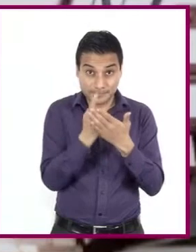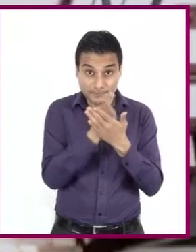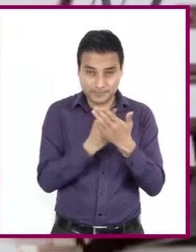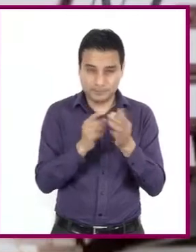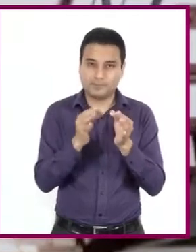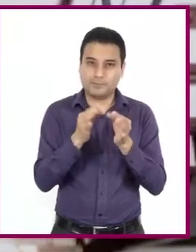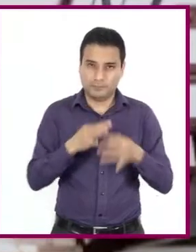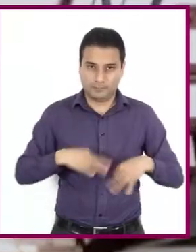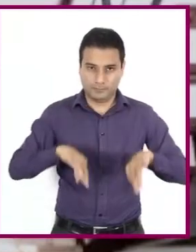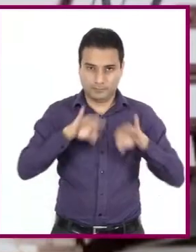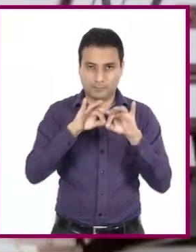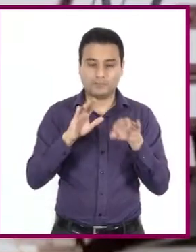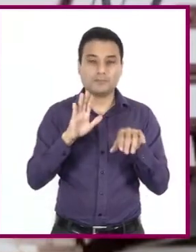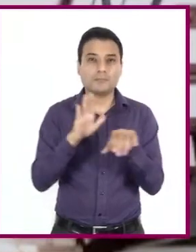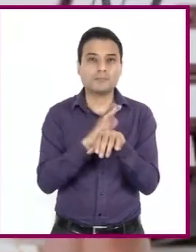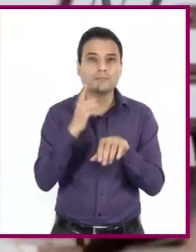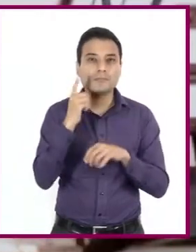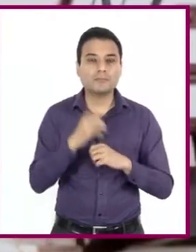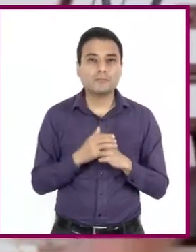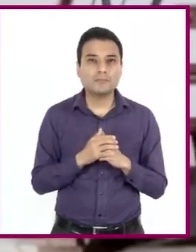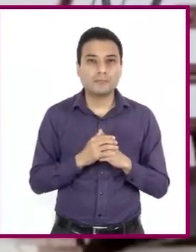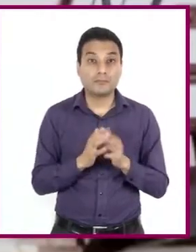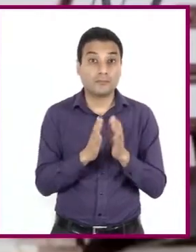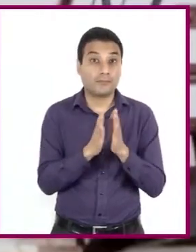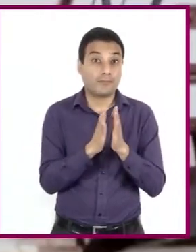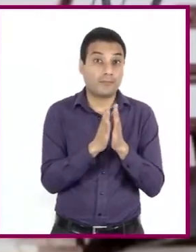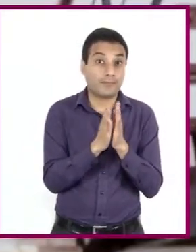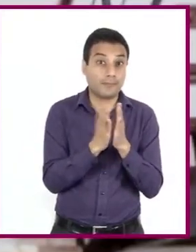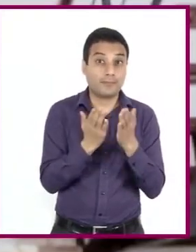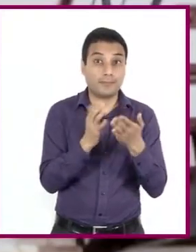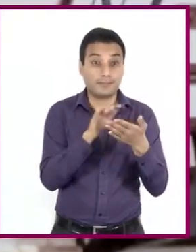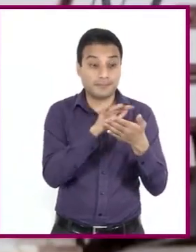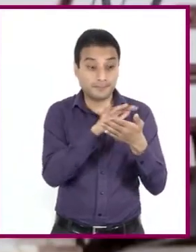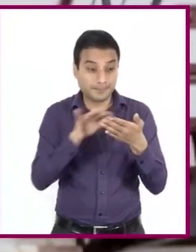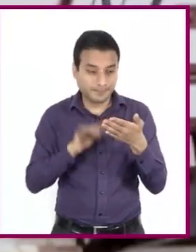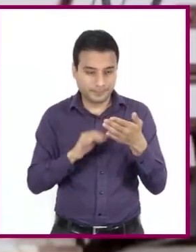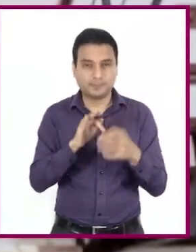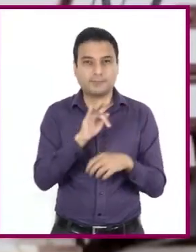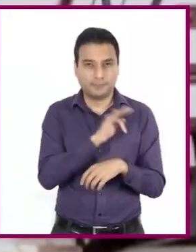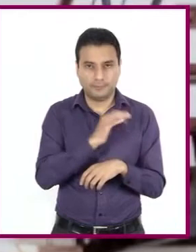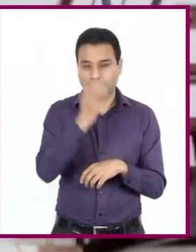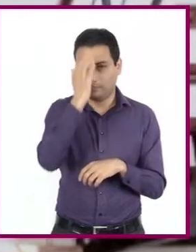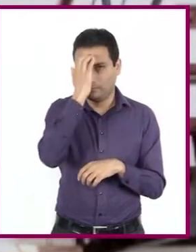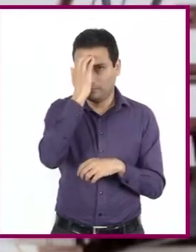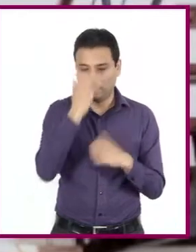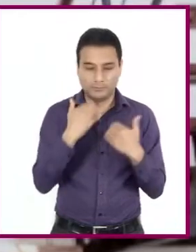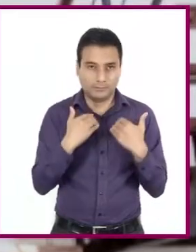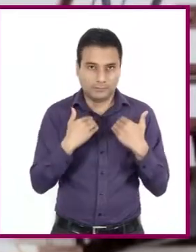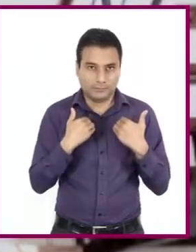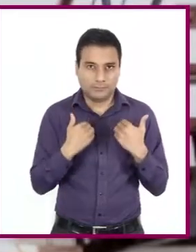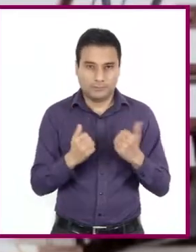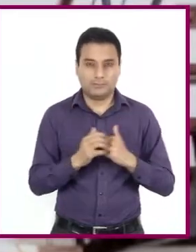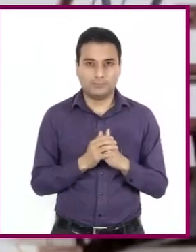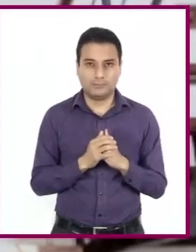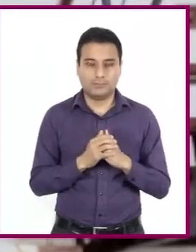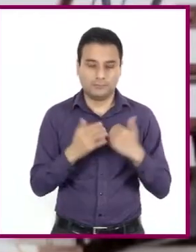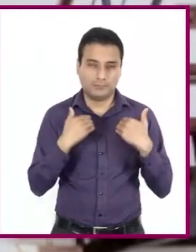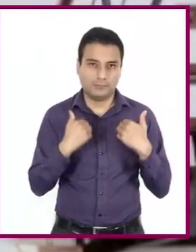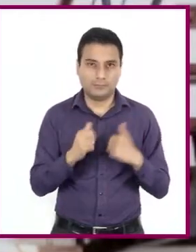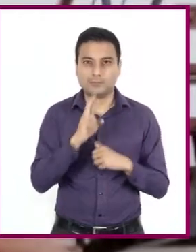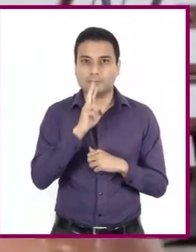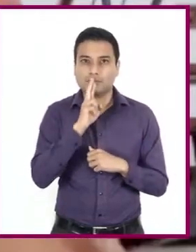puede permitir que un texto sea más o menos legible, que lo entendamos mejor o